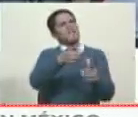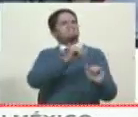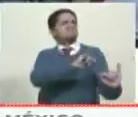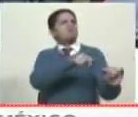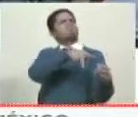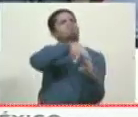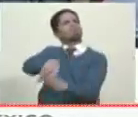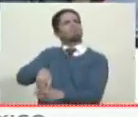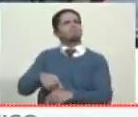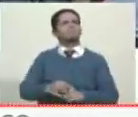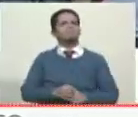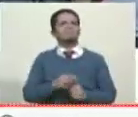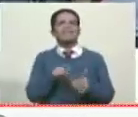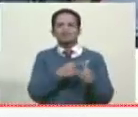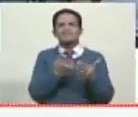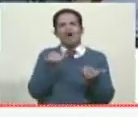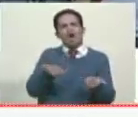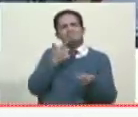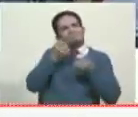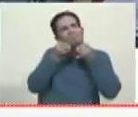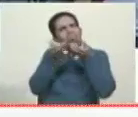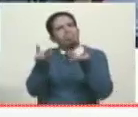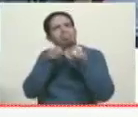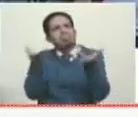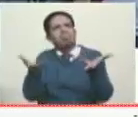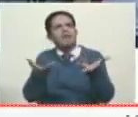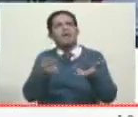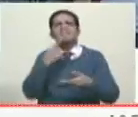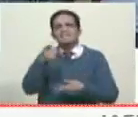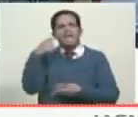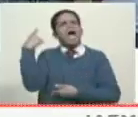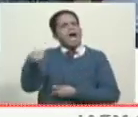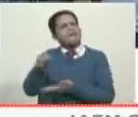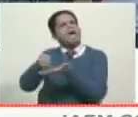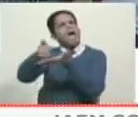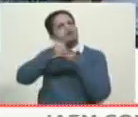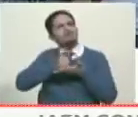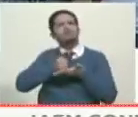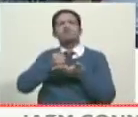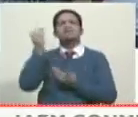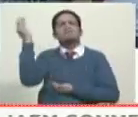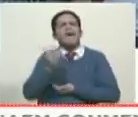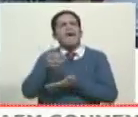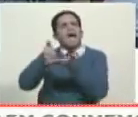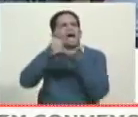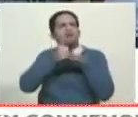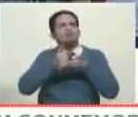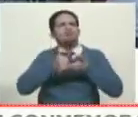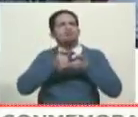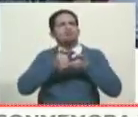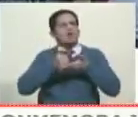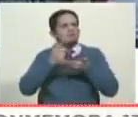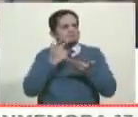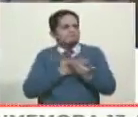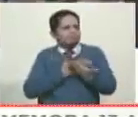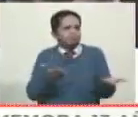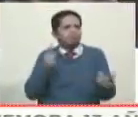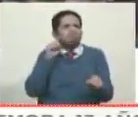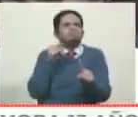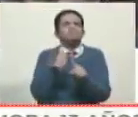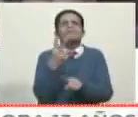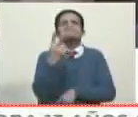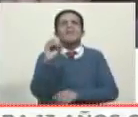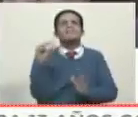ayuda humanitaria y si dicen que van a traer ayuda humanitaria para 20.000